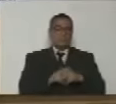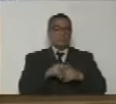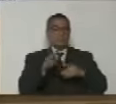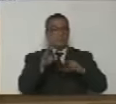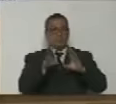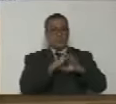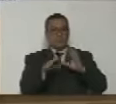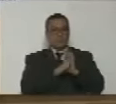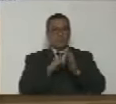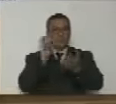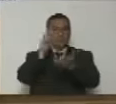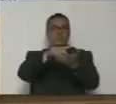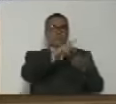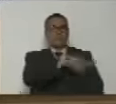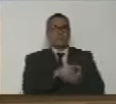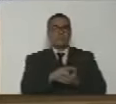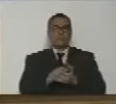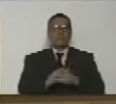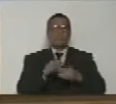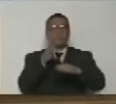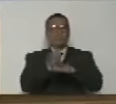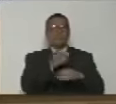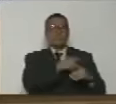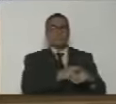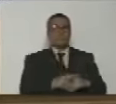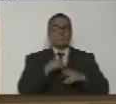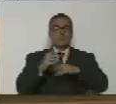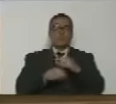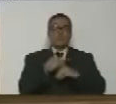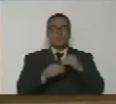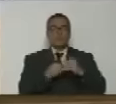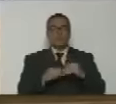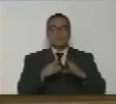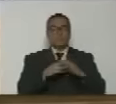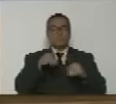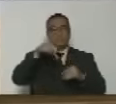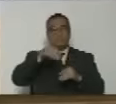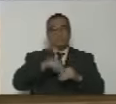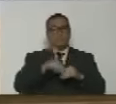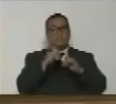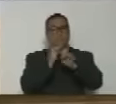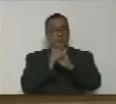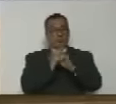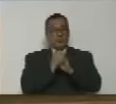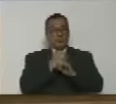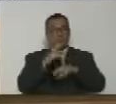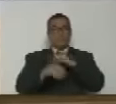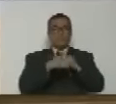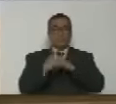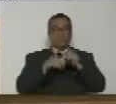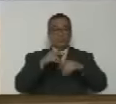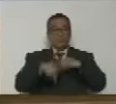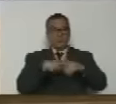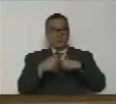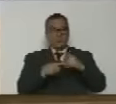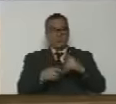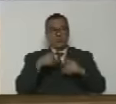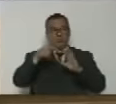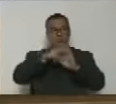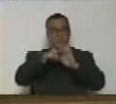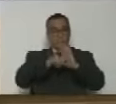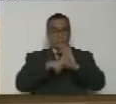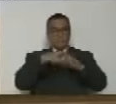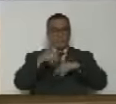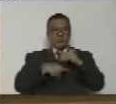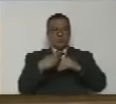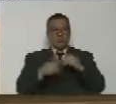competencia en materia de participación ciudadana y se realizará por vía electrónica, conforme a los procedimientos y normas